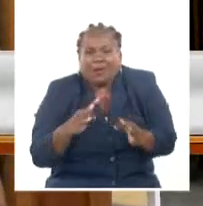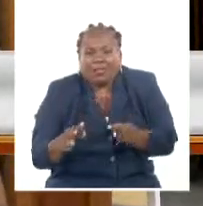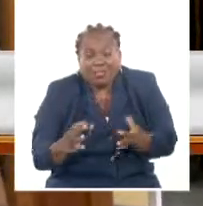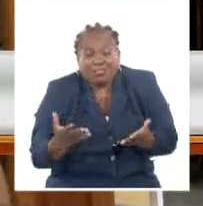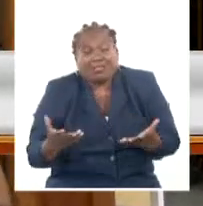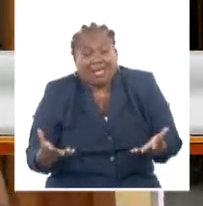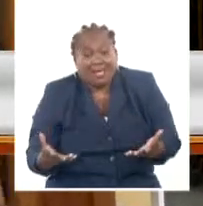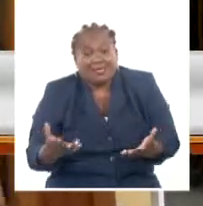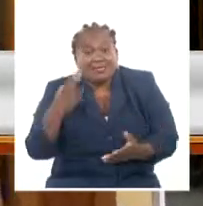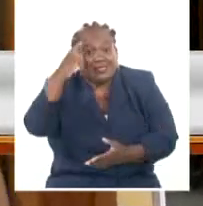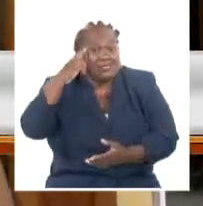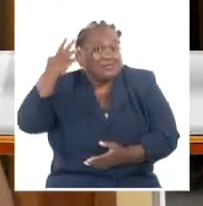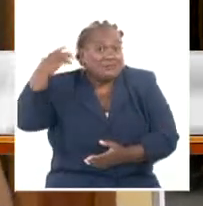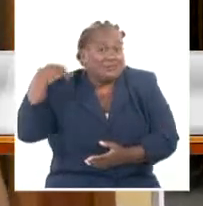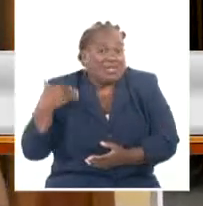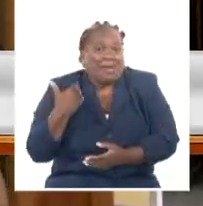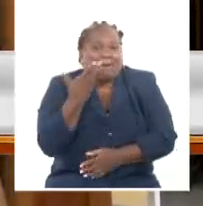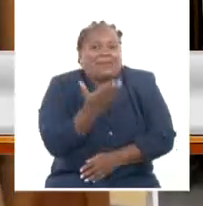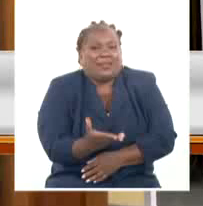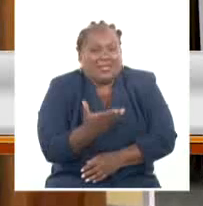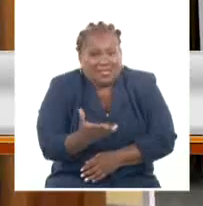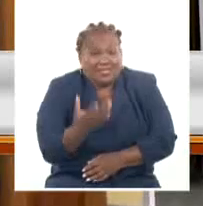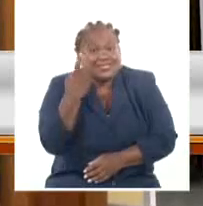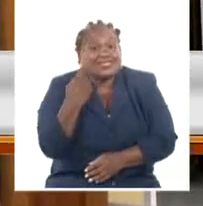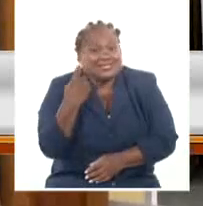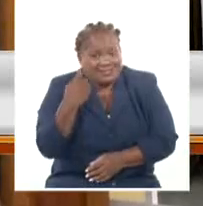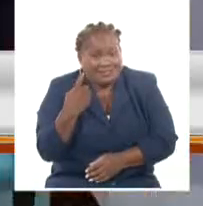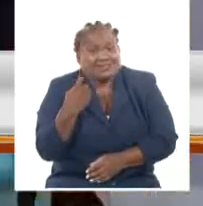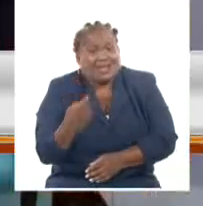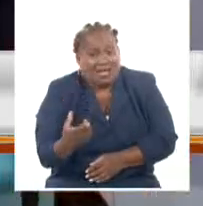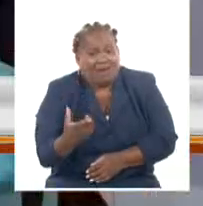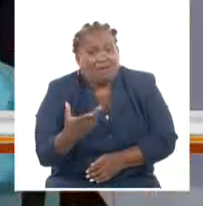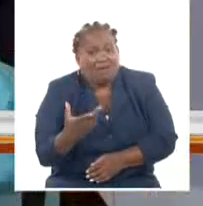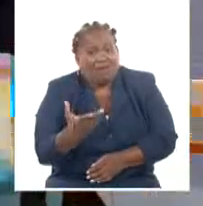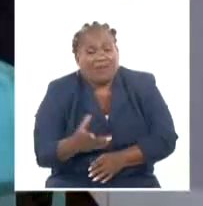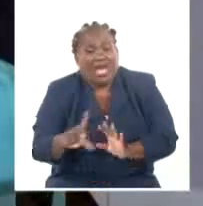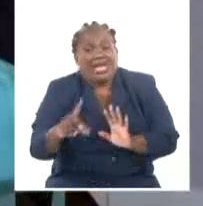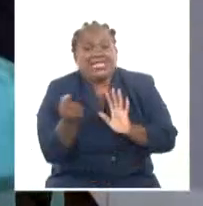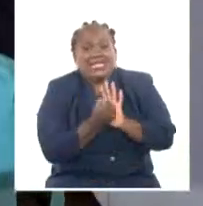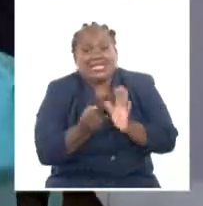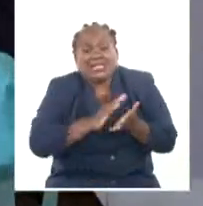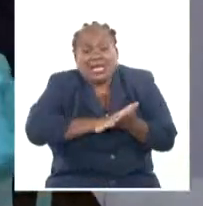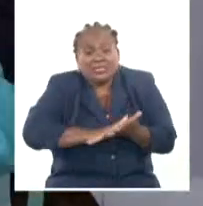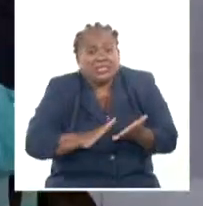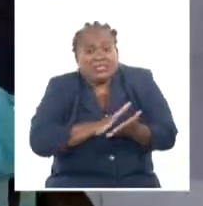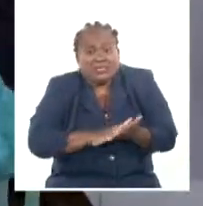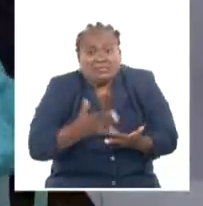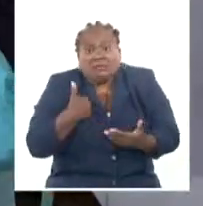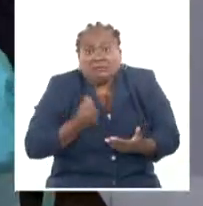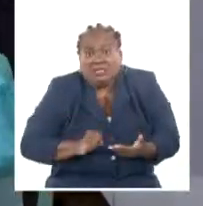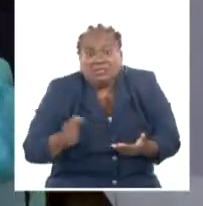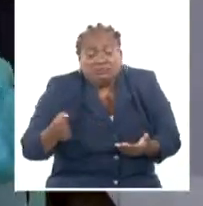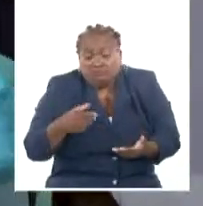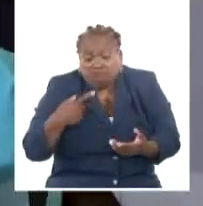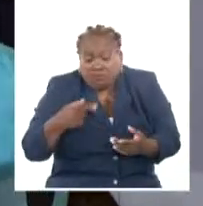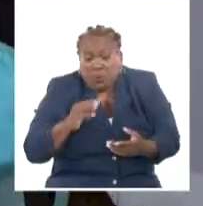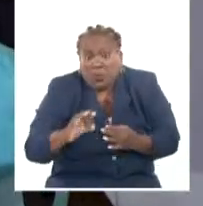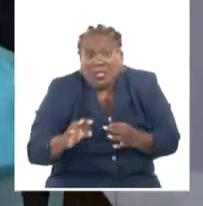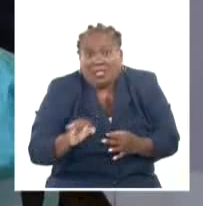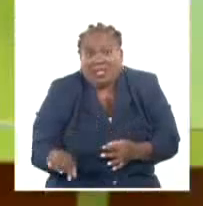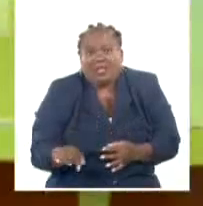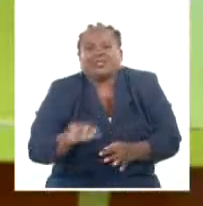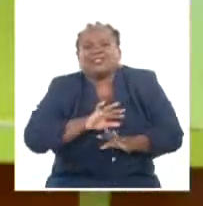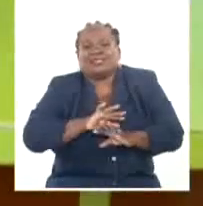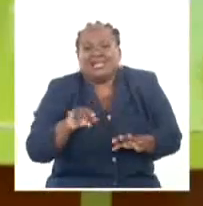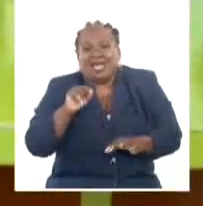llevaban por mucho periodo de tiempo, o sea, por un periodo de tiempo prolongado de licencia. Sin sueldo. Esta instalación hoy va a tener